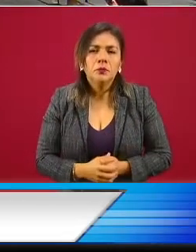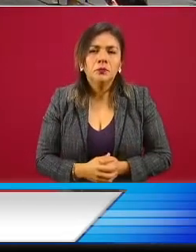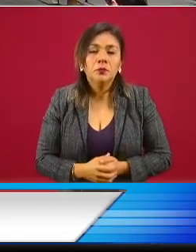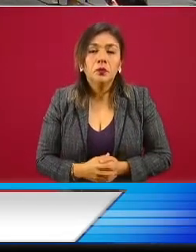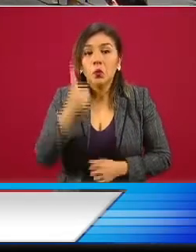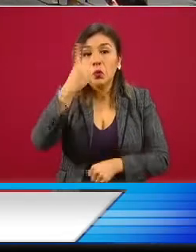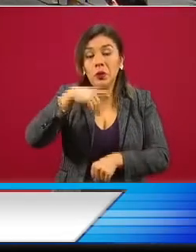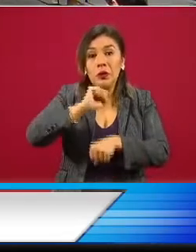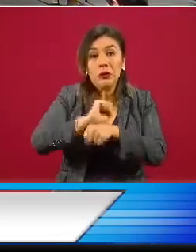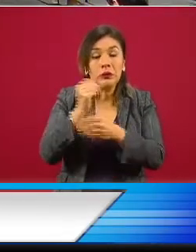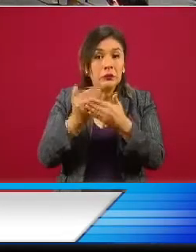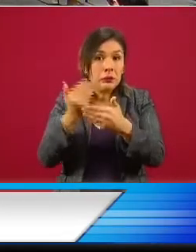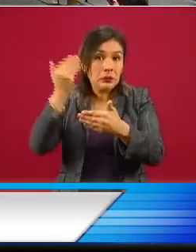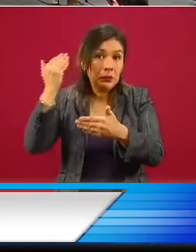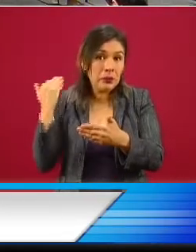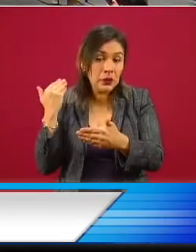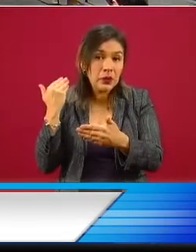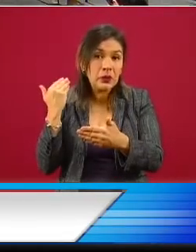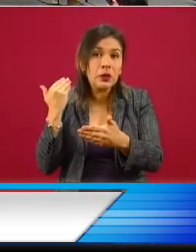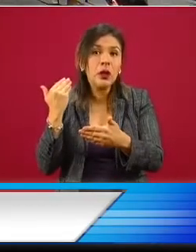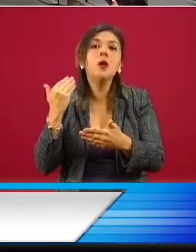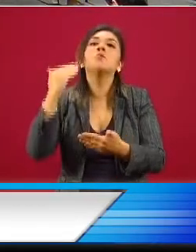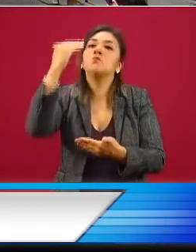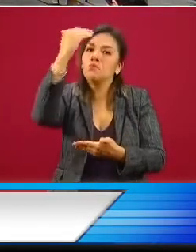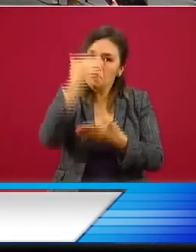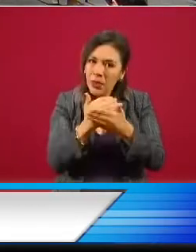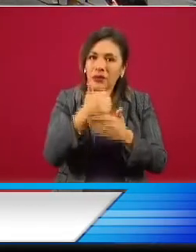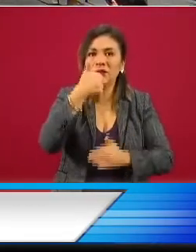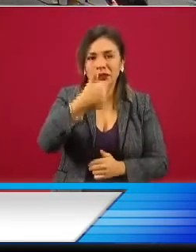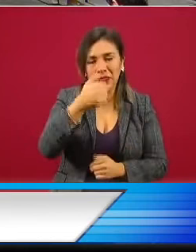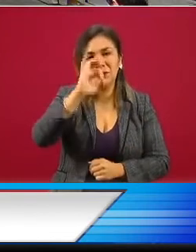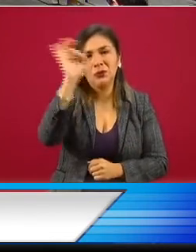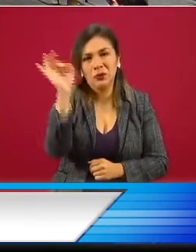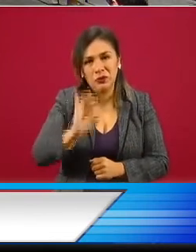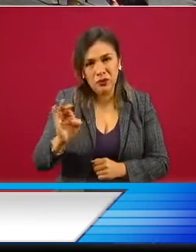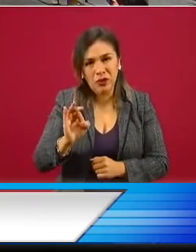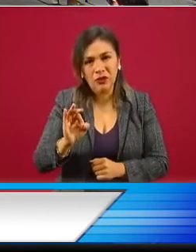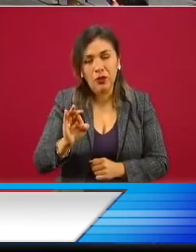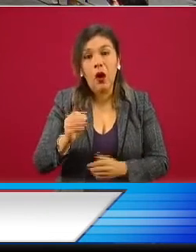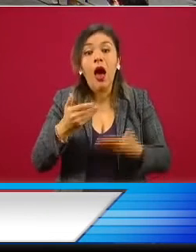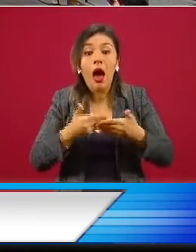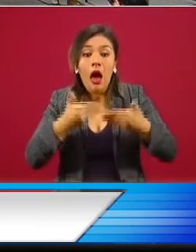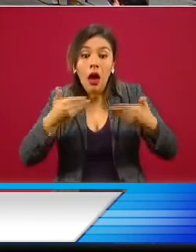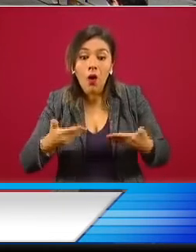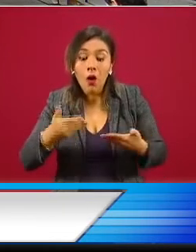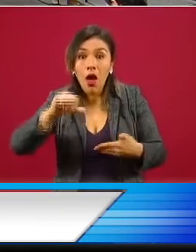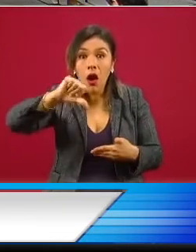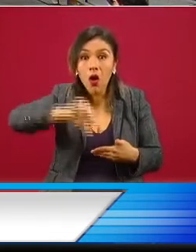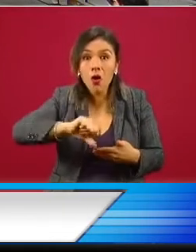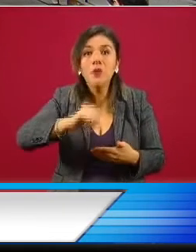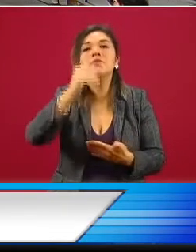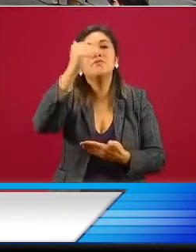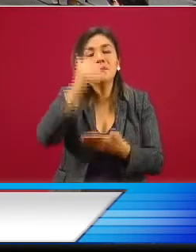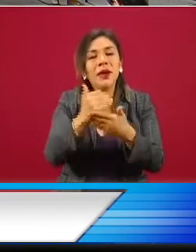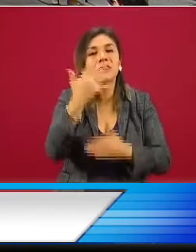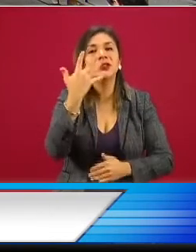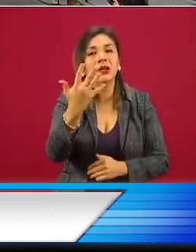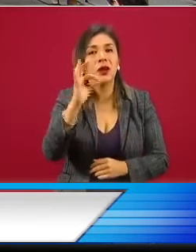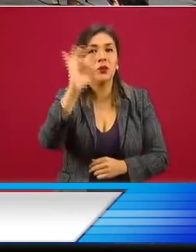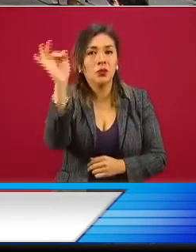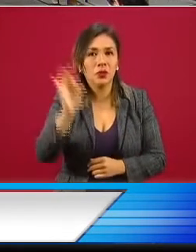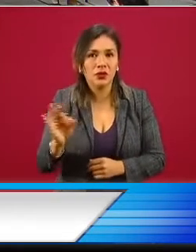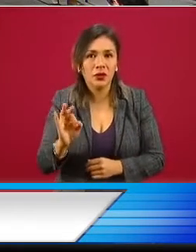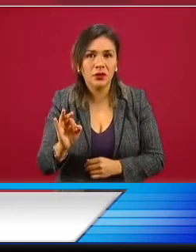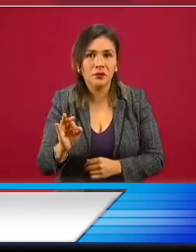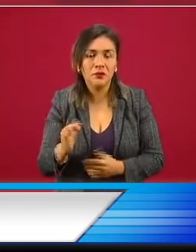York Times. El presidente comenta sobre las publicaciones de este periódico, al que lo califica como un medio famoso pero falto de